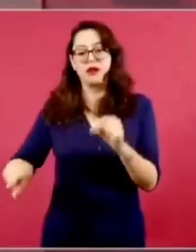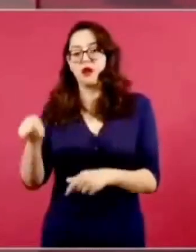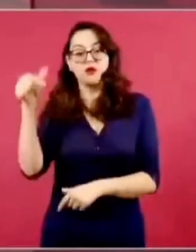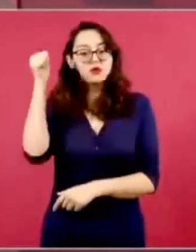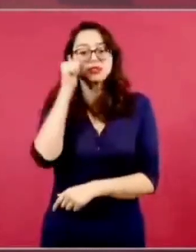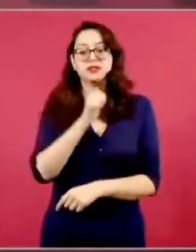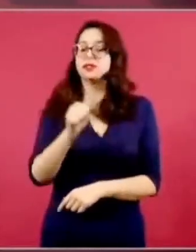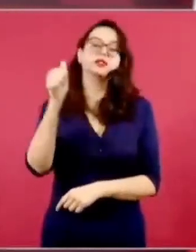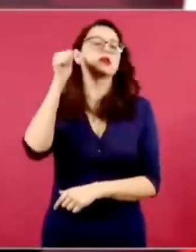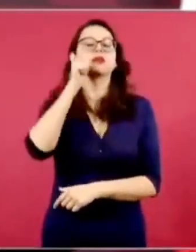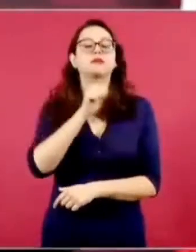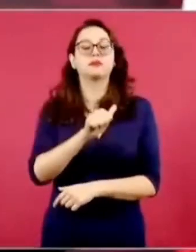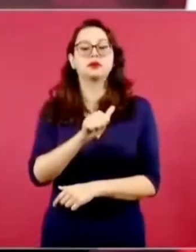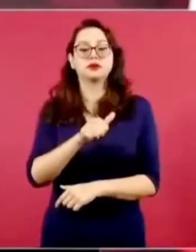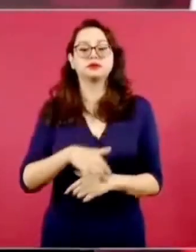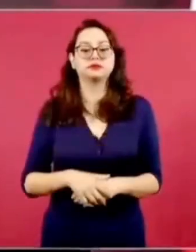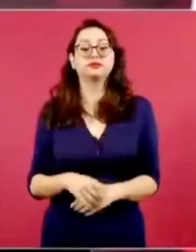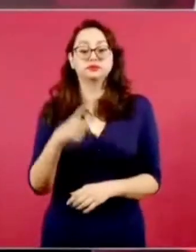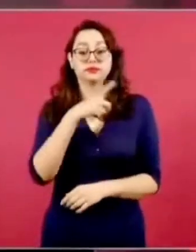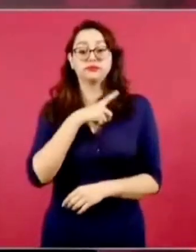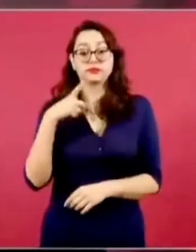Tiene, entre otras cosas,